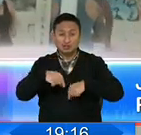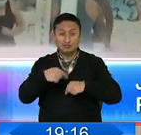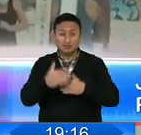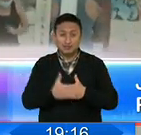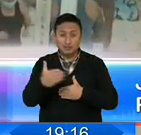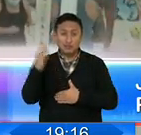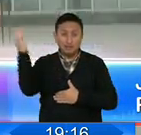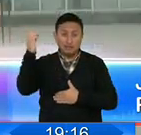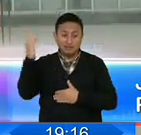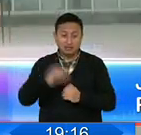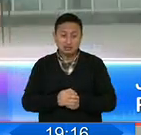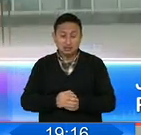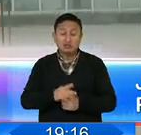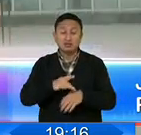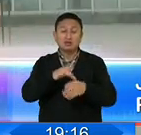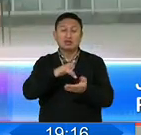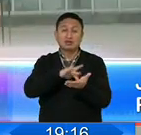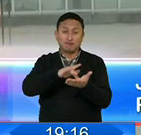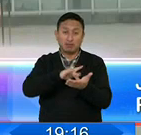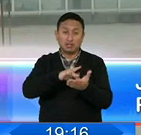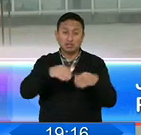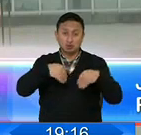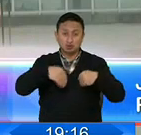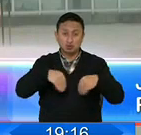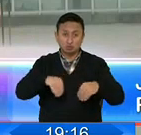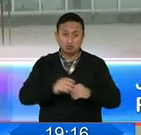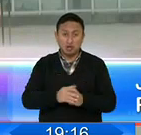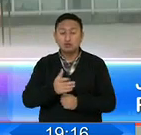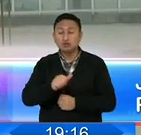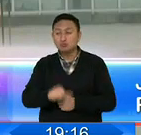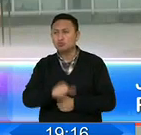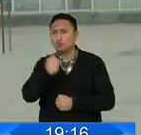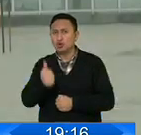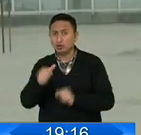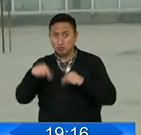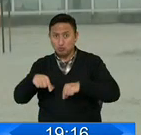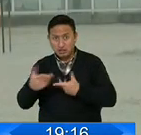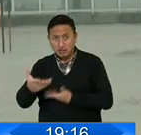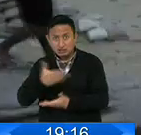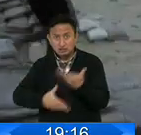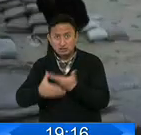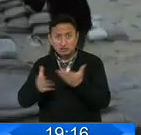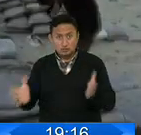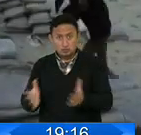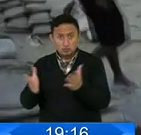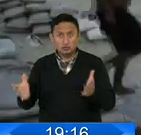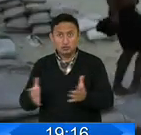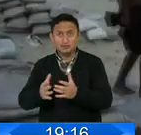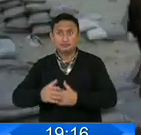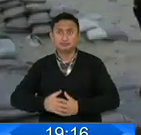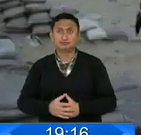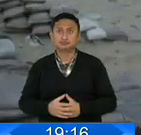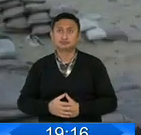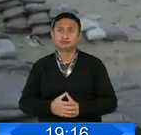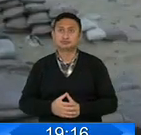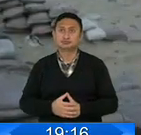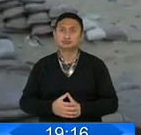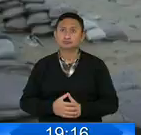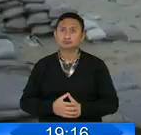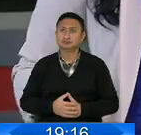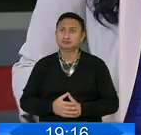decir, no solo farmacias o supermercados, sino otras que incentiven al comercio. Informó Ismenia